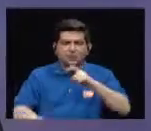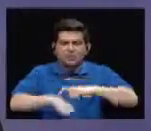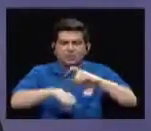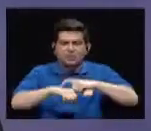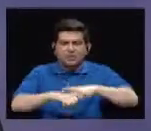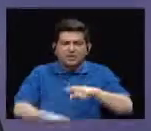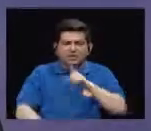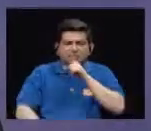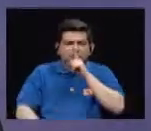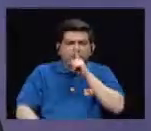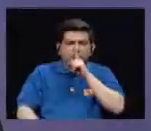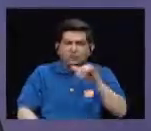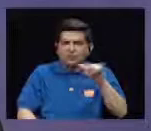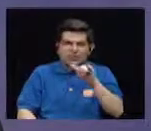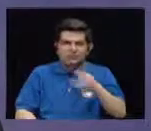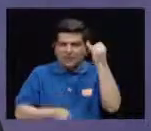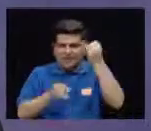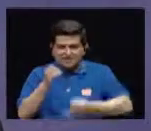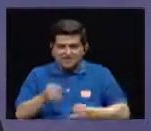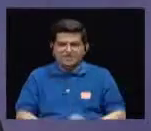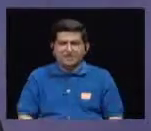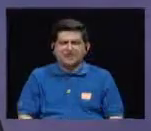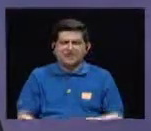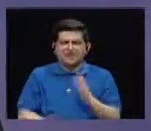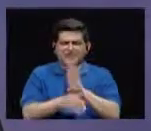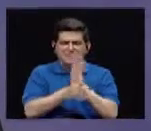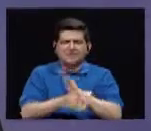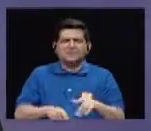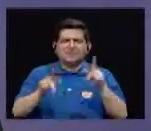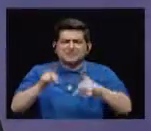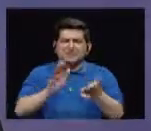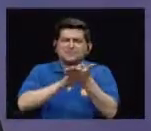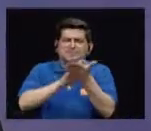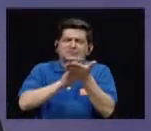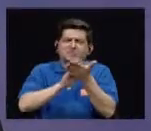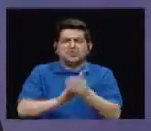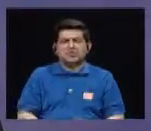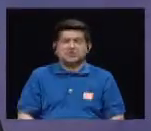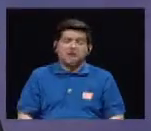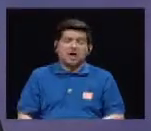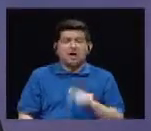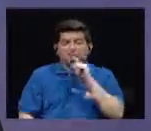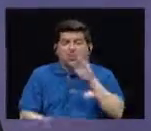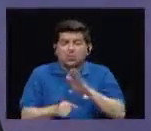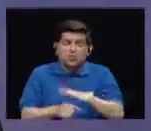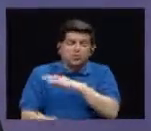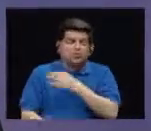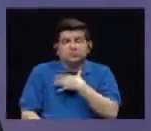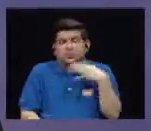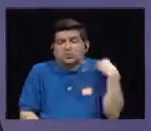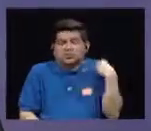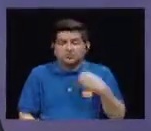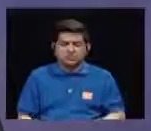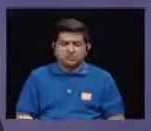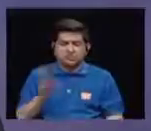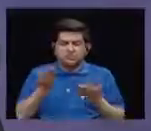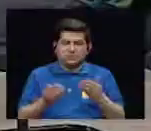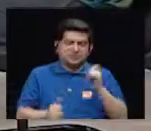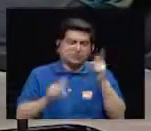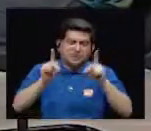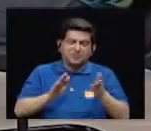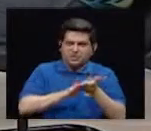un espacio de ese... No es lo mismo que termina una producción y la gente aplaude, ya sea por compromiso, porque le gustó o porque el vecino aplaudió, o sea, por decir